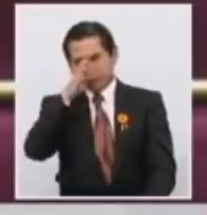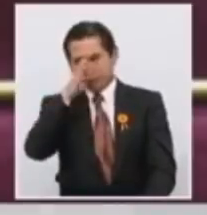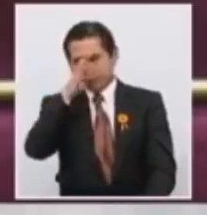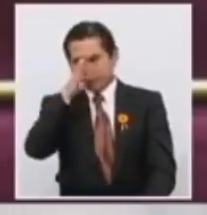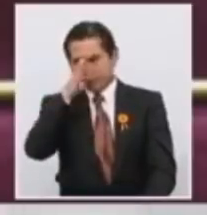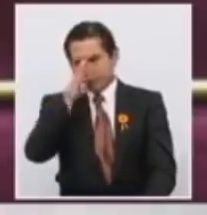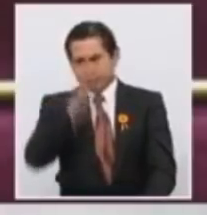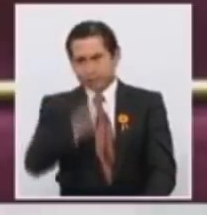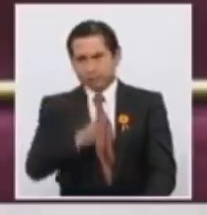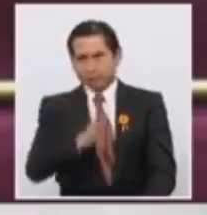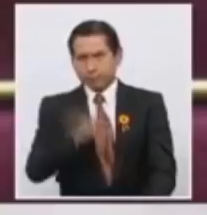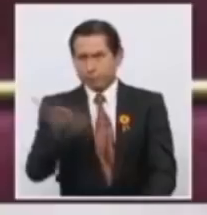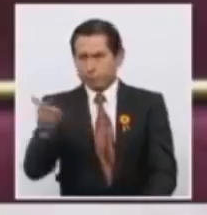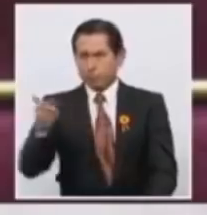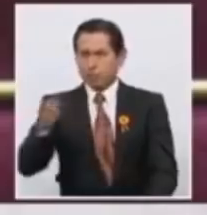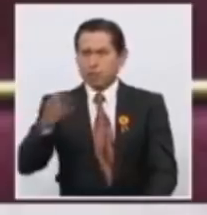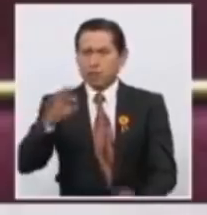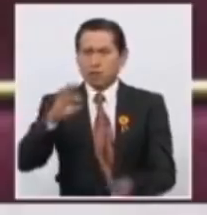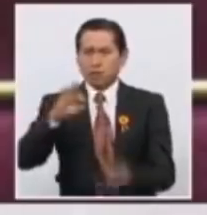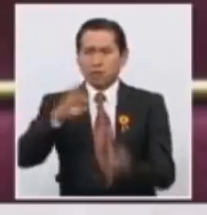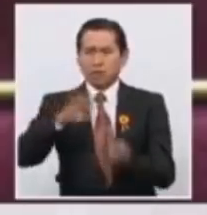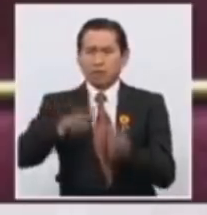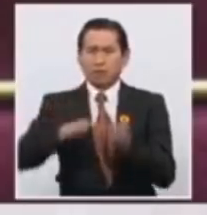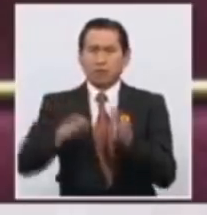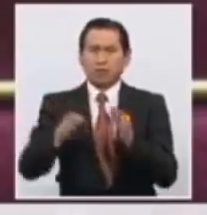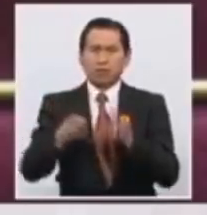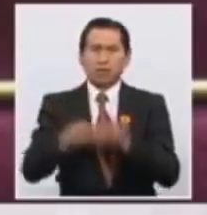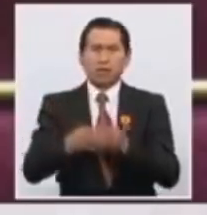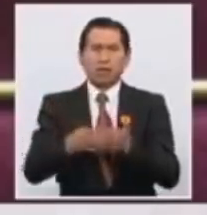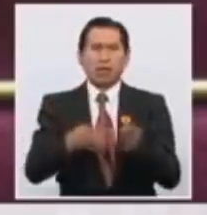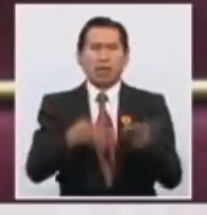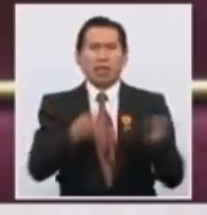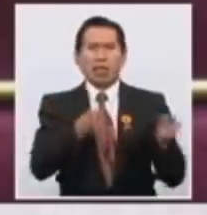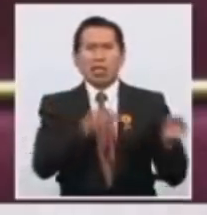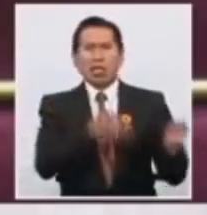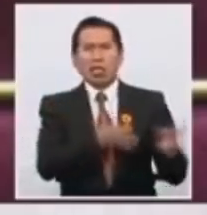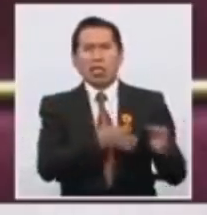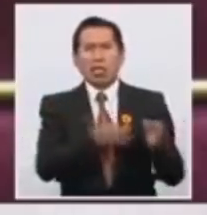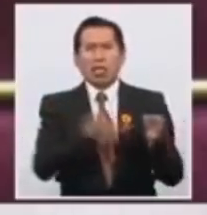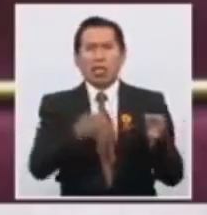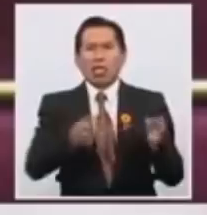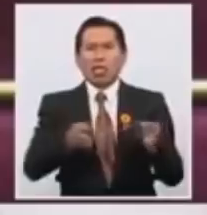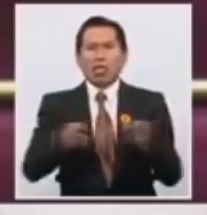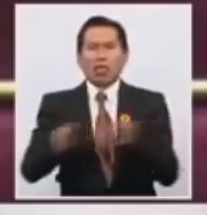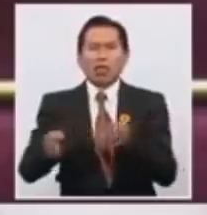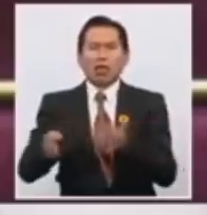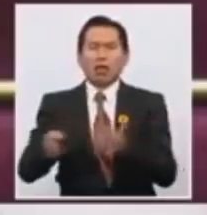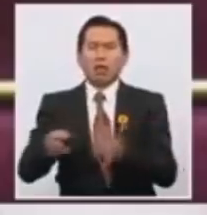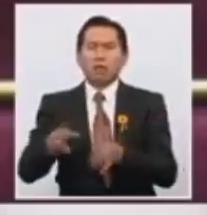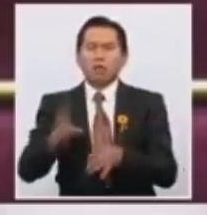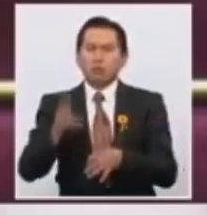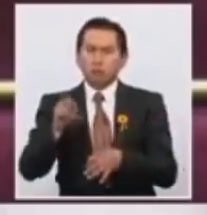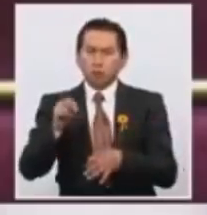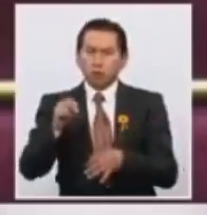y yo creo que postergar probablemente un mes o dos meses no le va a hacer daño a nadie es más todos